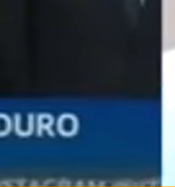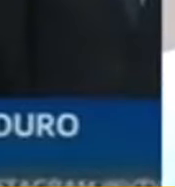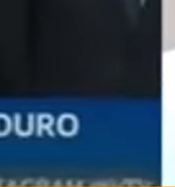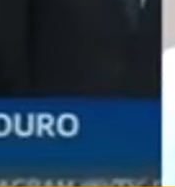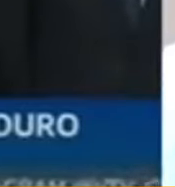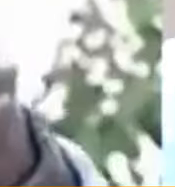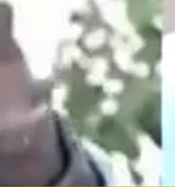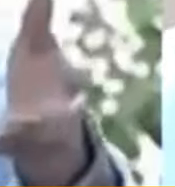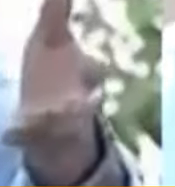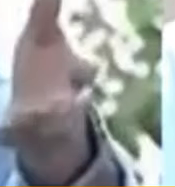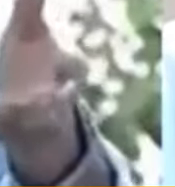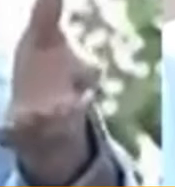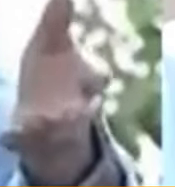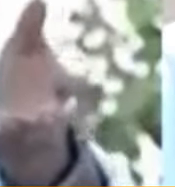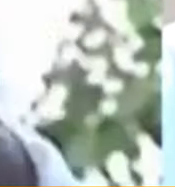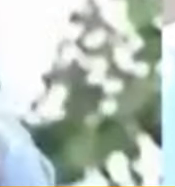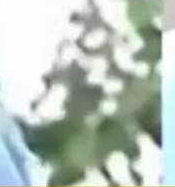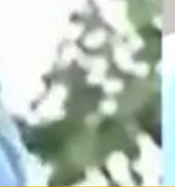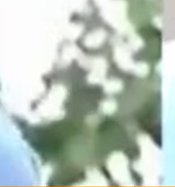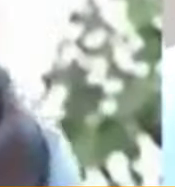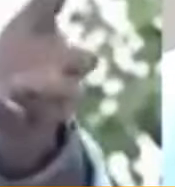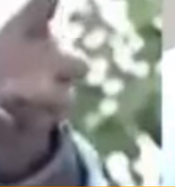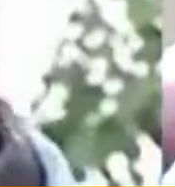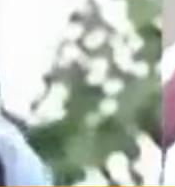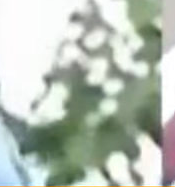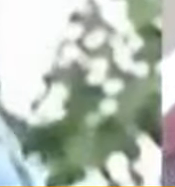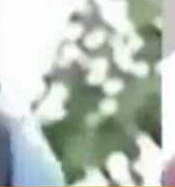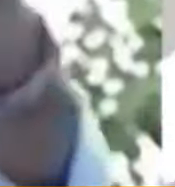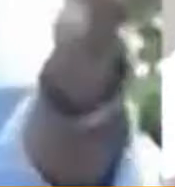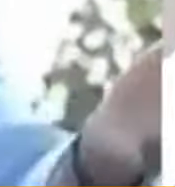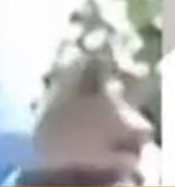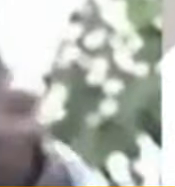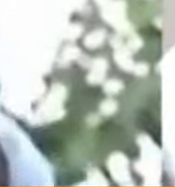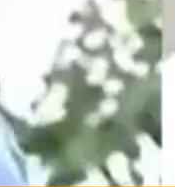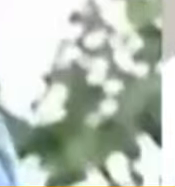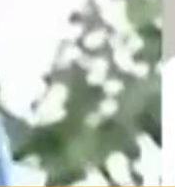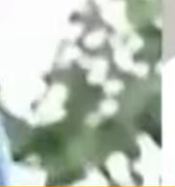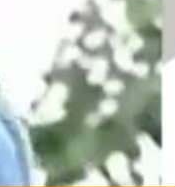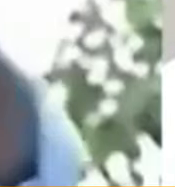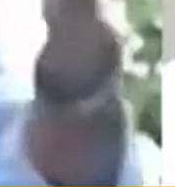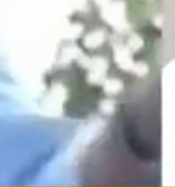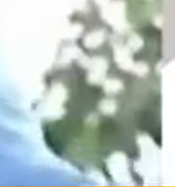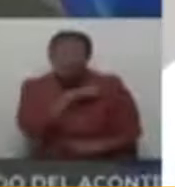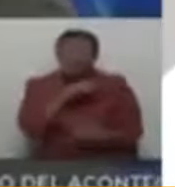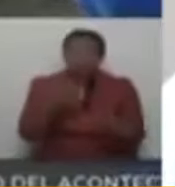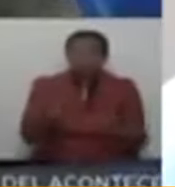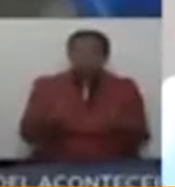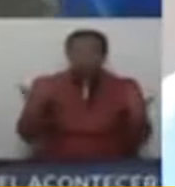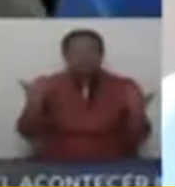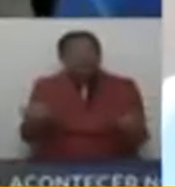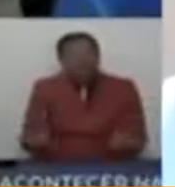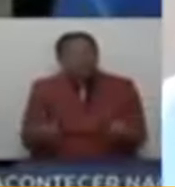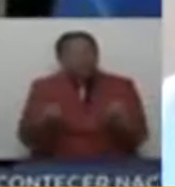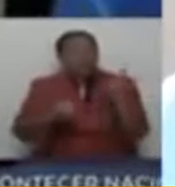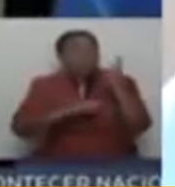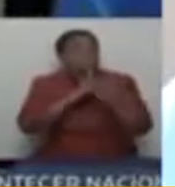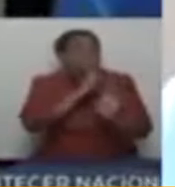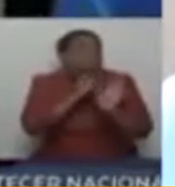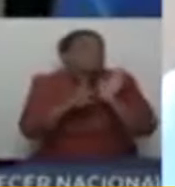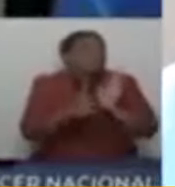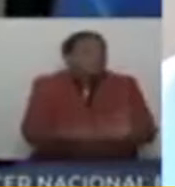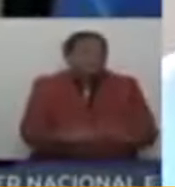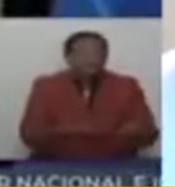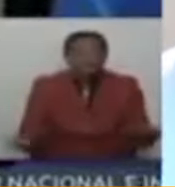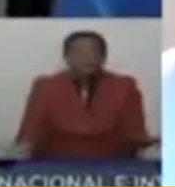que es lo que ocurre en una democracia normal. Un sector importante de los que han formado parte de